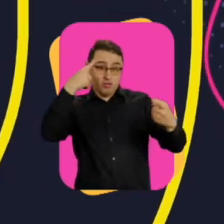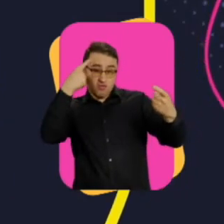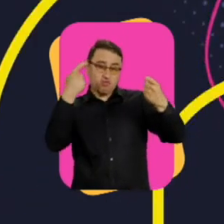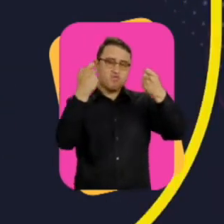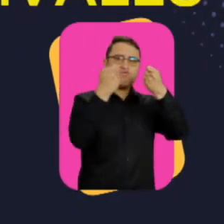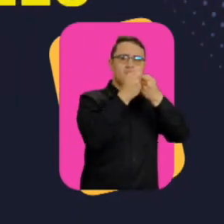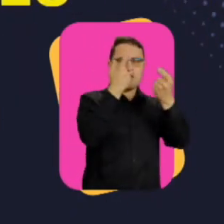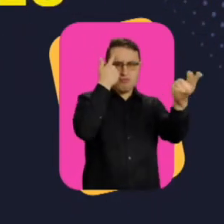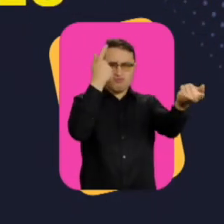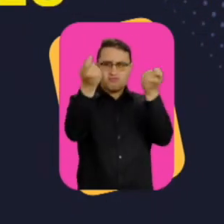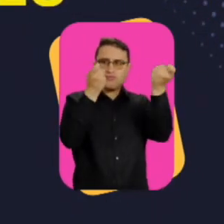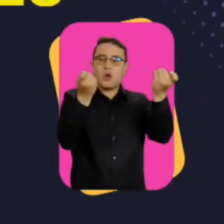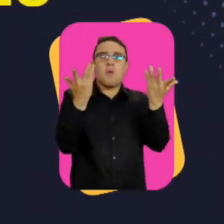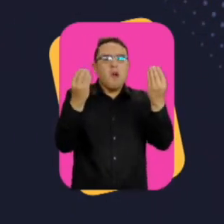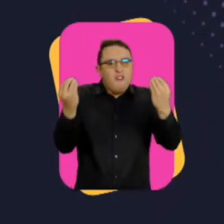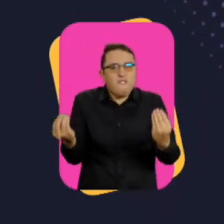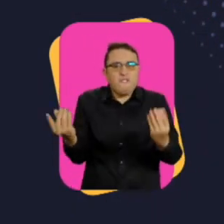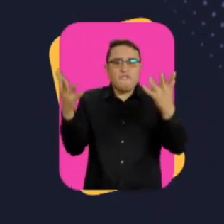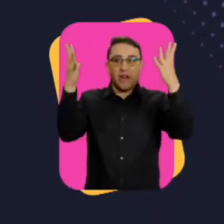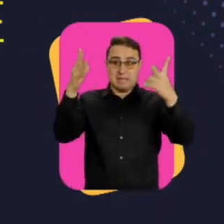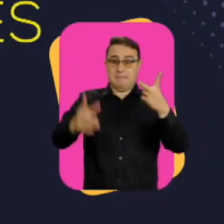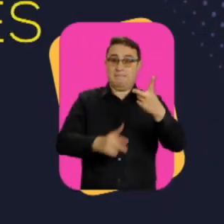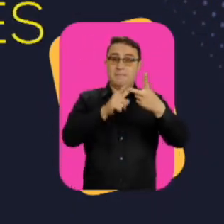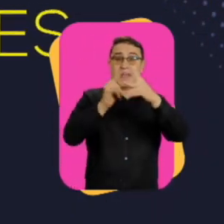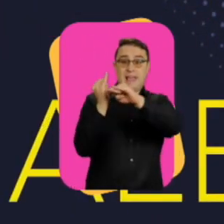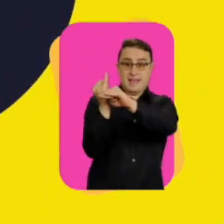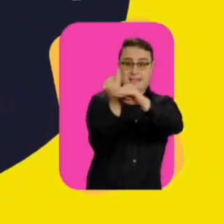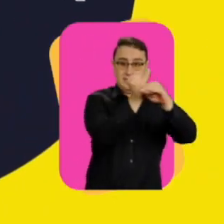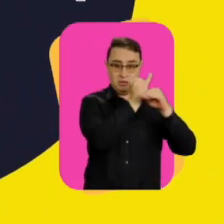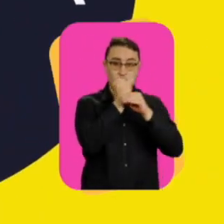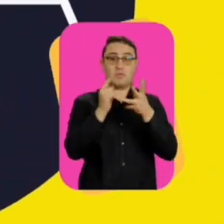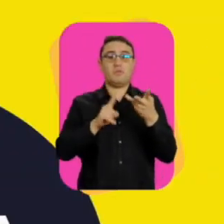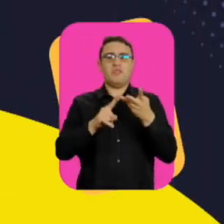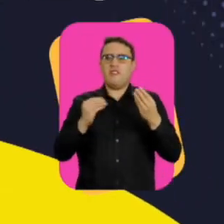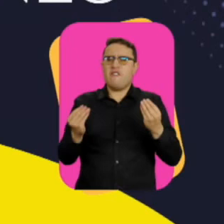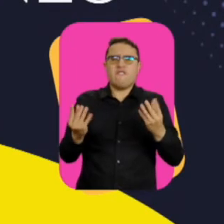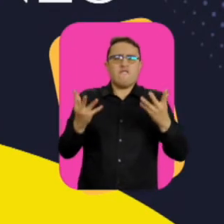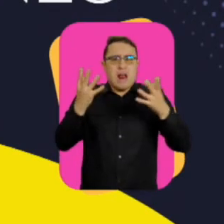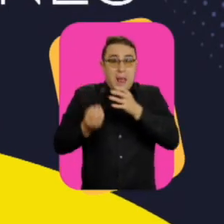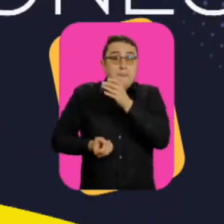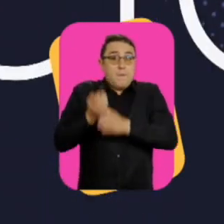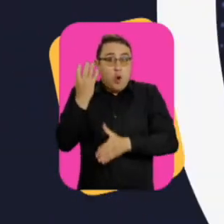estratégicas agrupadas en festivales, institucionales, ferias